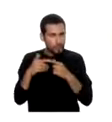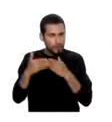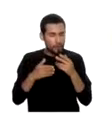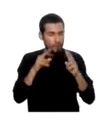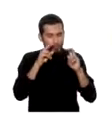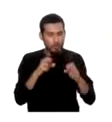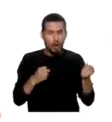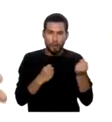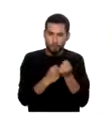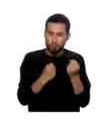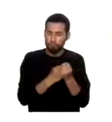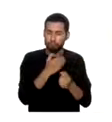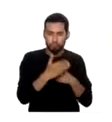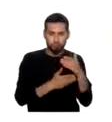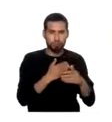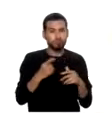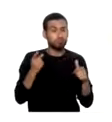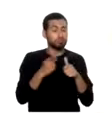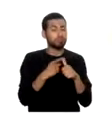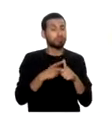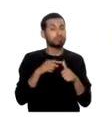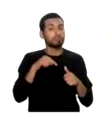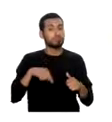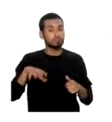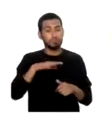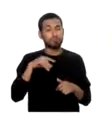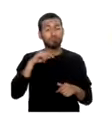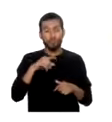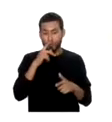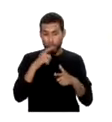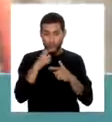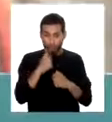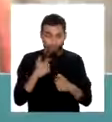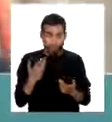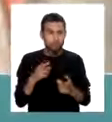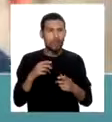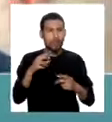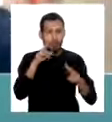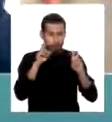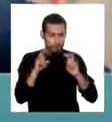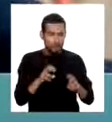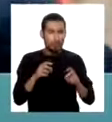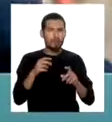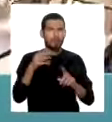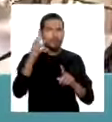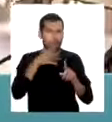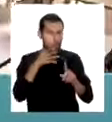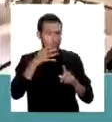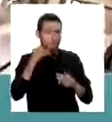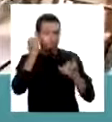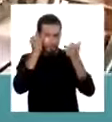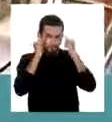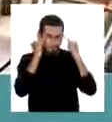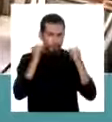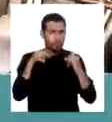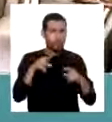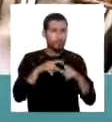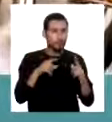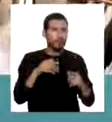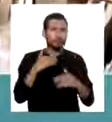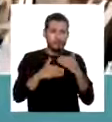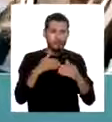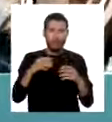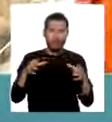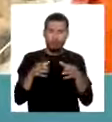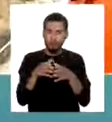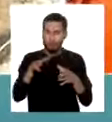lo acompañan en este proceso. Primero, de la conformación de los grupos de interés, la elaboración de sus perfiles de emprendimiento rural, es una evaluación de